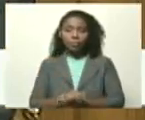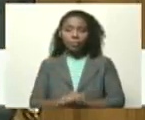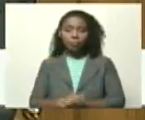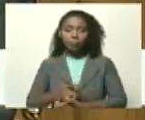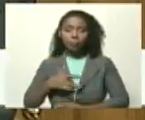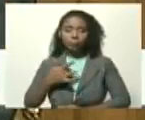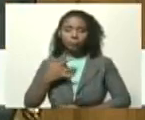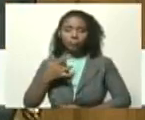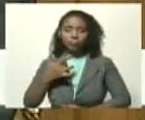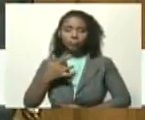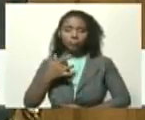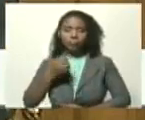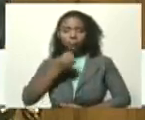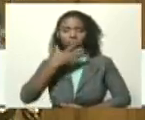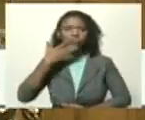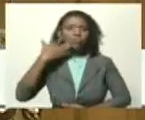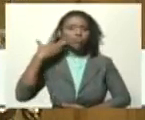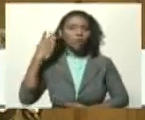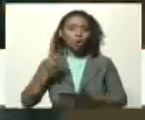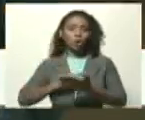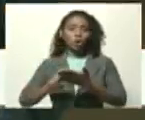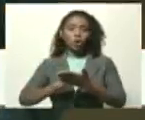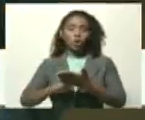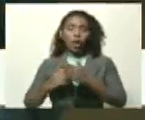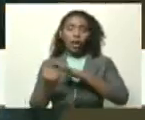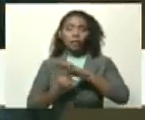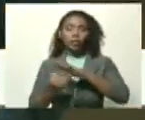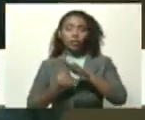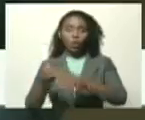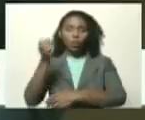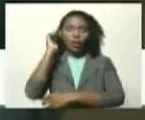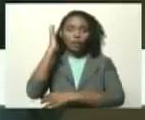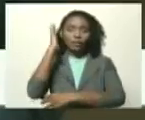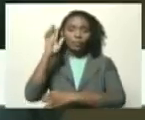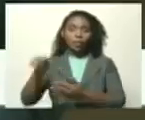sentirnos orgullosos por la recuperación de la institución parlamentaria.